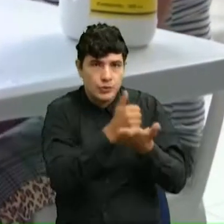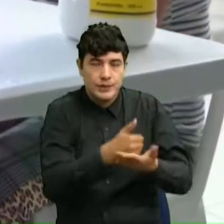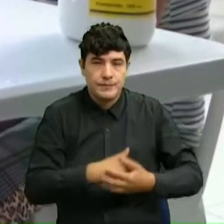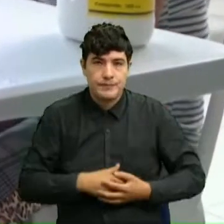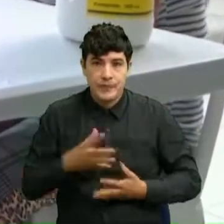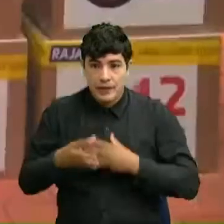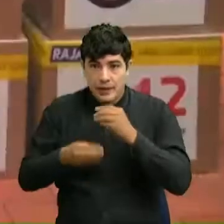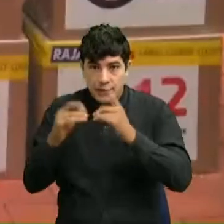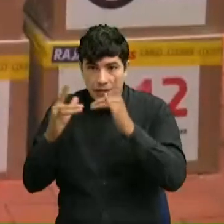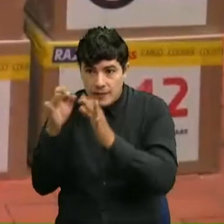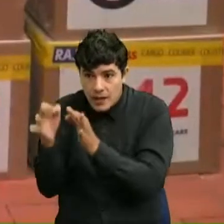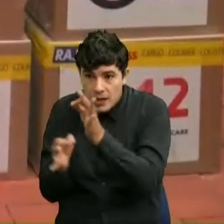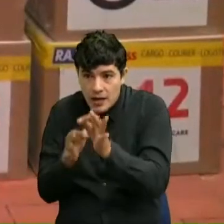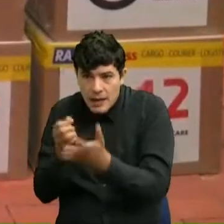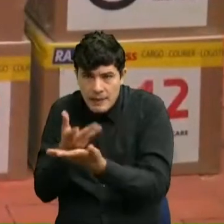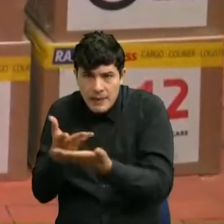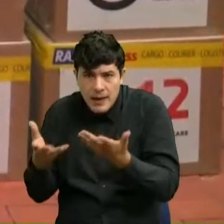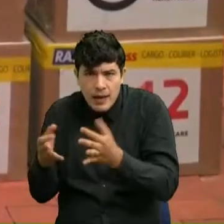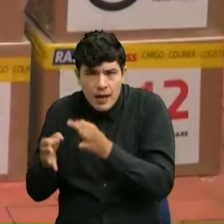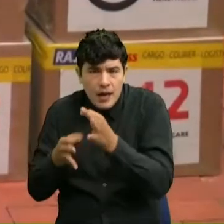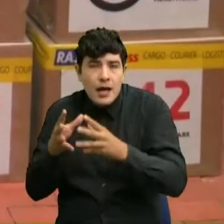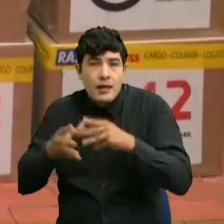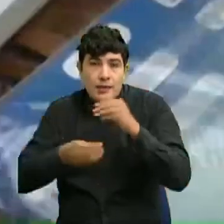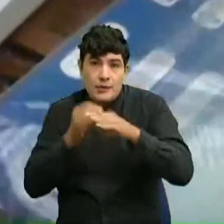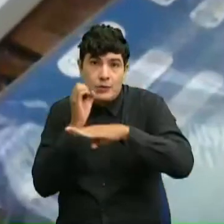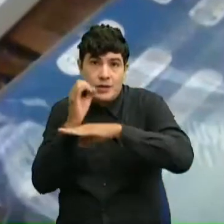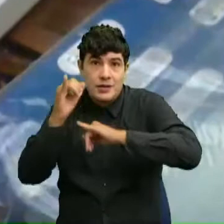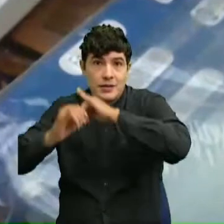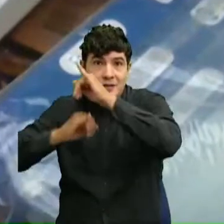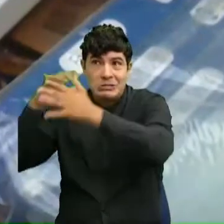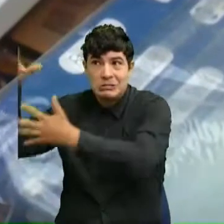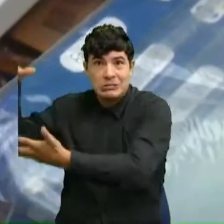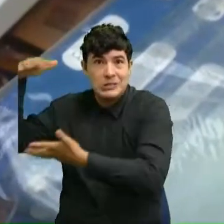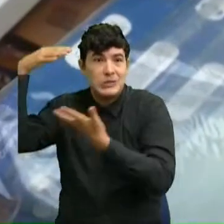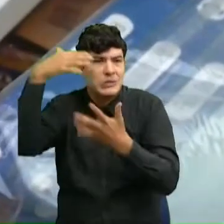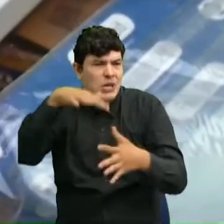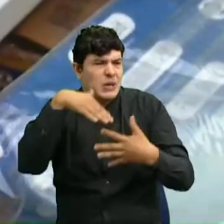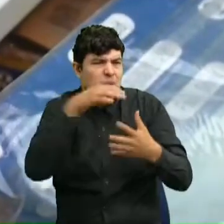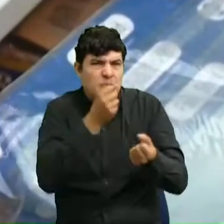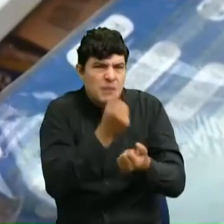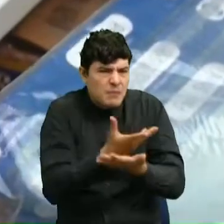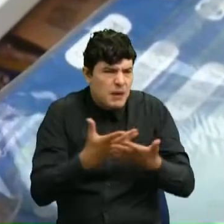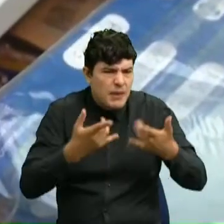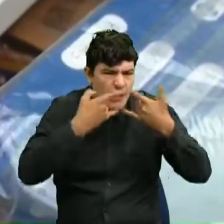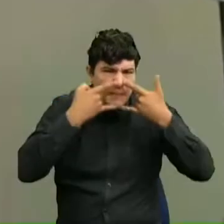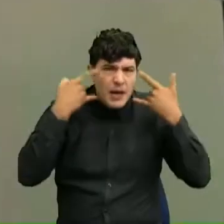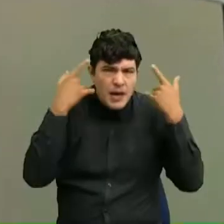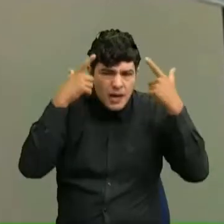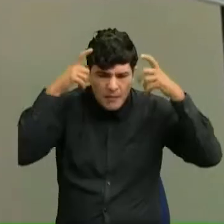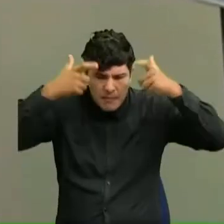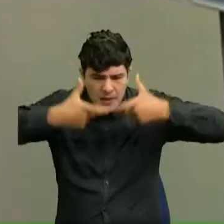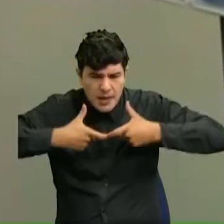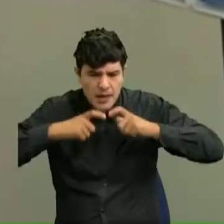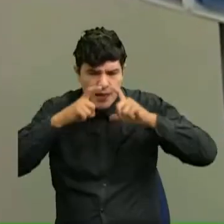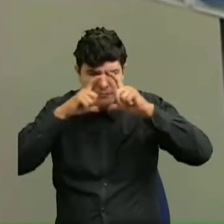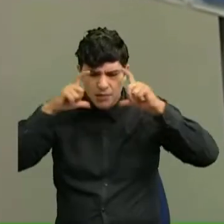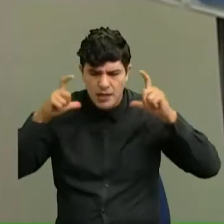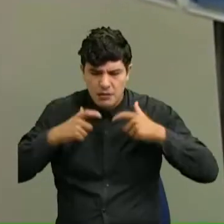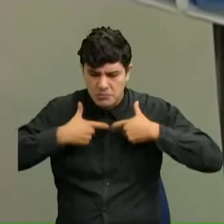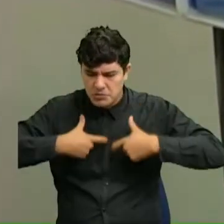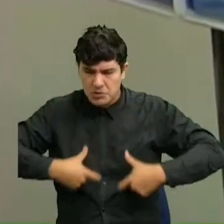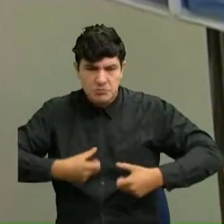intermedios los organismos internacionales también entregaron dotaciones y elementos de bioseguridad para entrar a apoyar esta fase de la